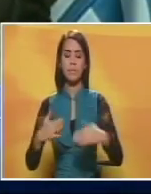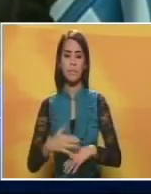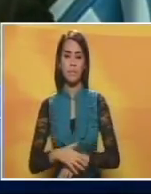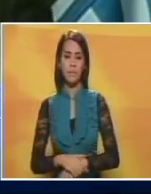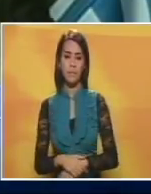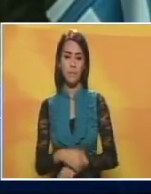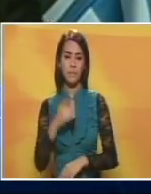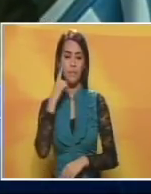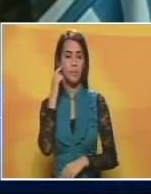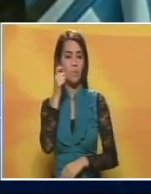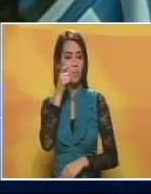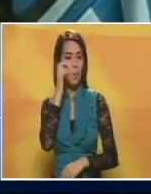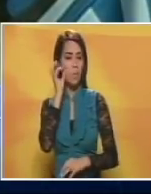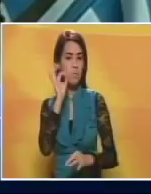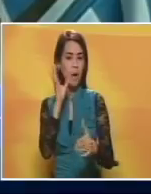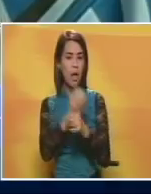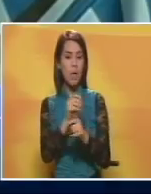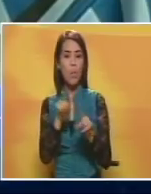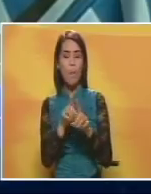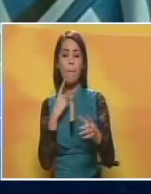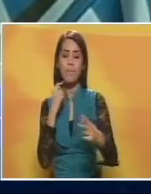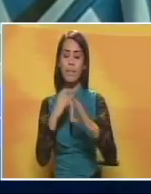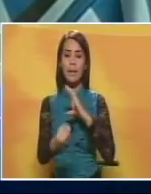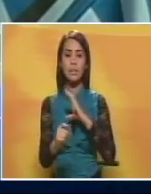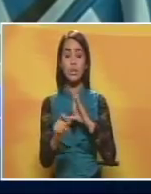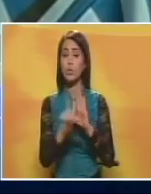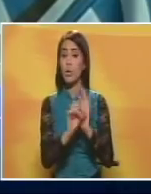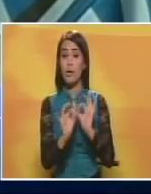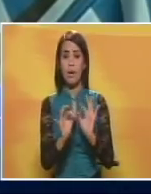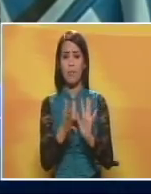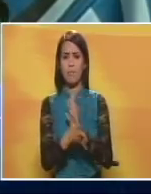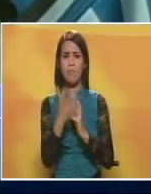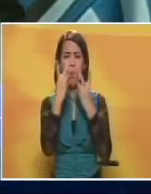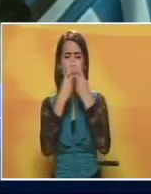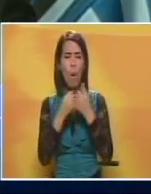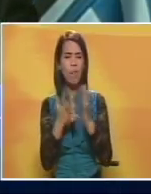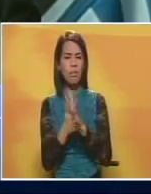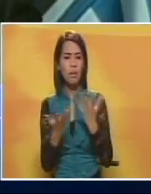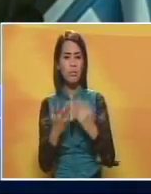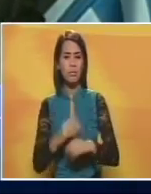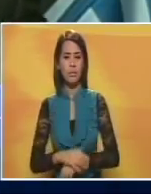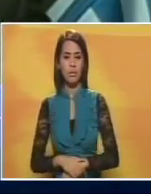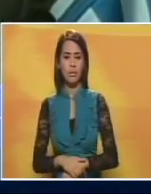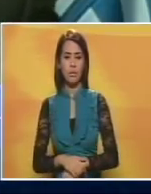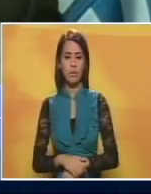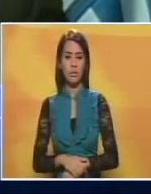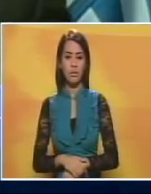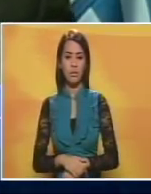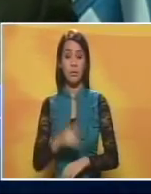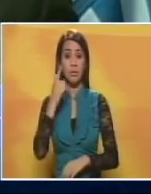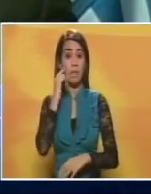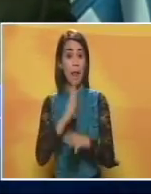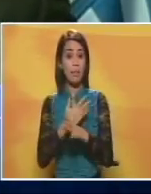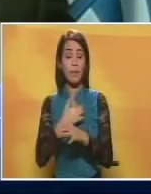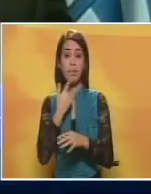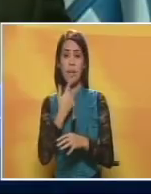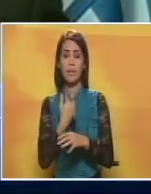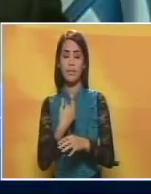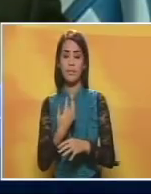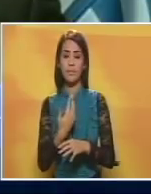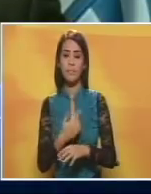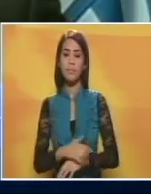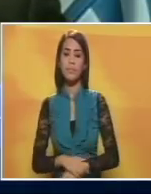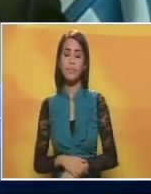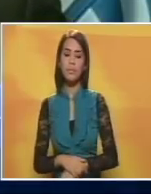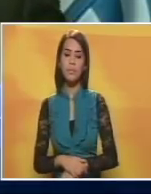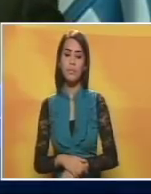detectar cualquier transacción inusual, y miren cuántas ocurrieron, sin que hubiesen sido reportadas, sospechosas,